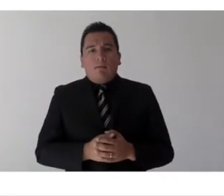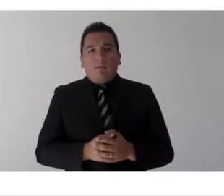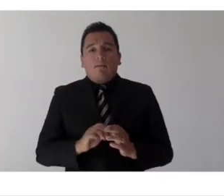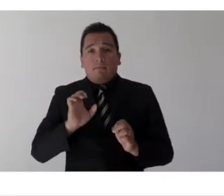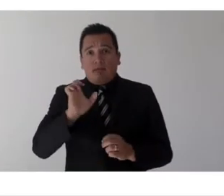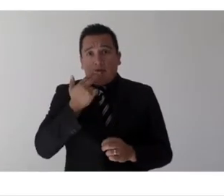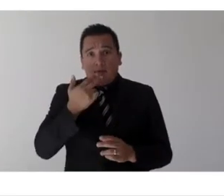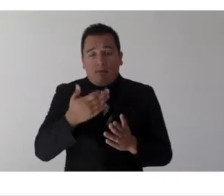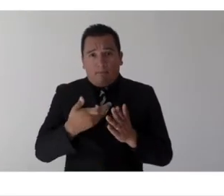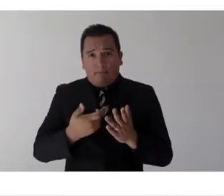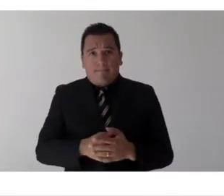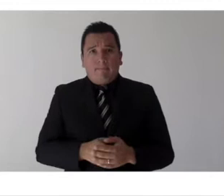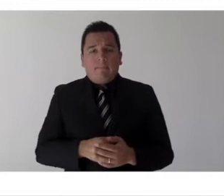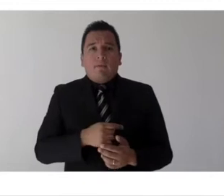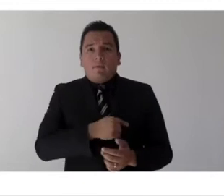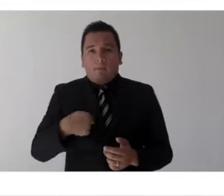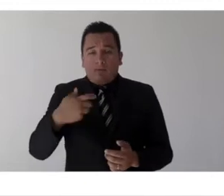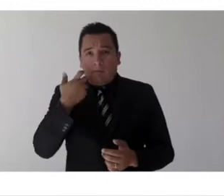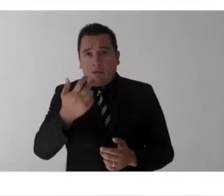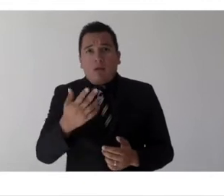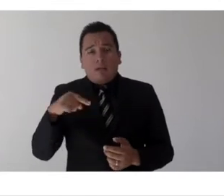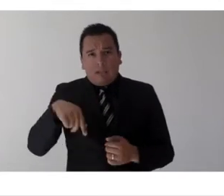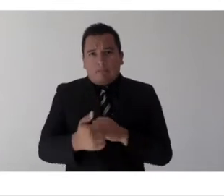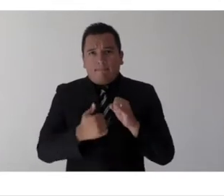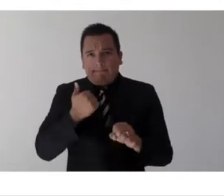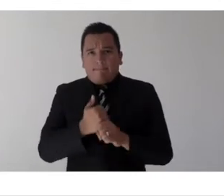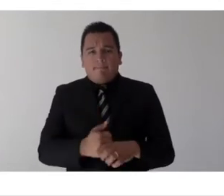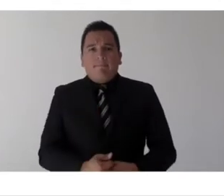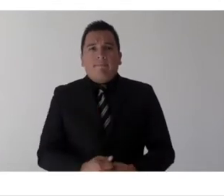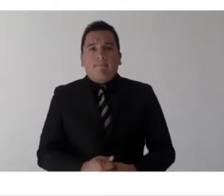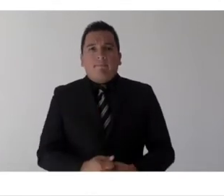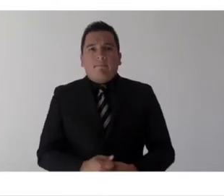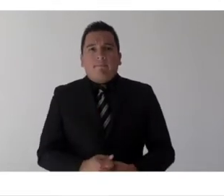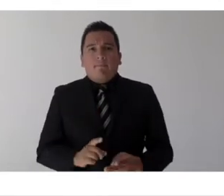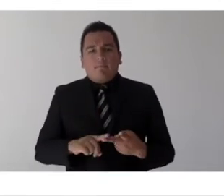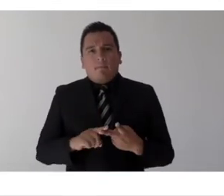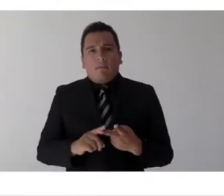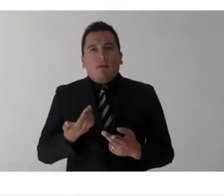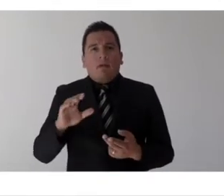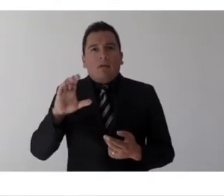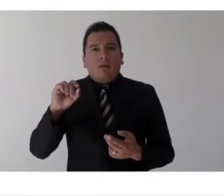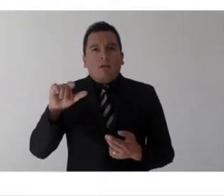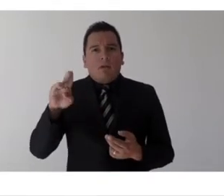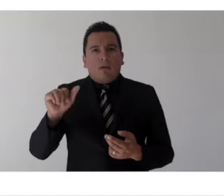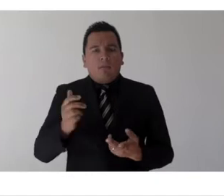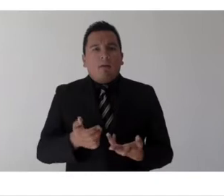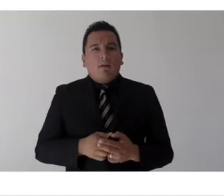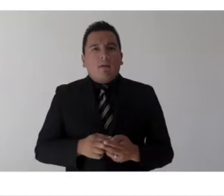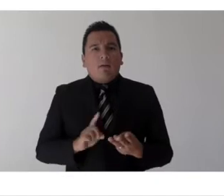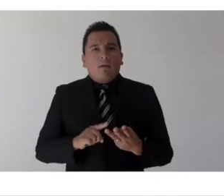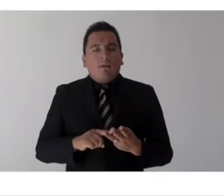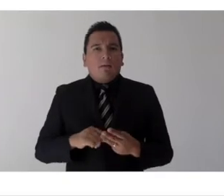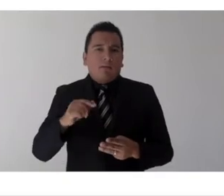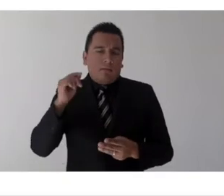Chihuahua, que vamos a construir capacidades, esperamos este año. Me parece que es Colima, Baja California